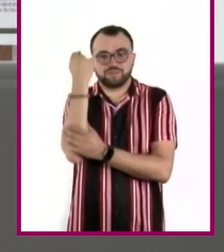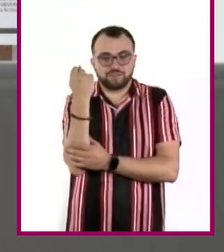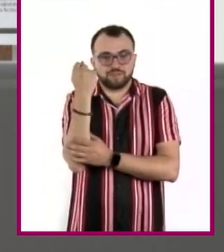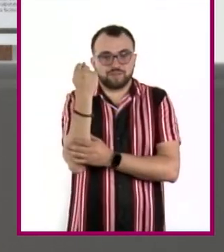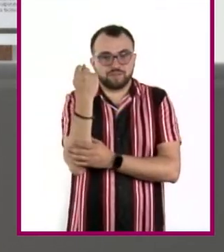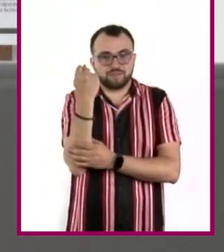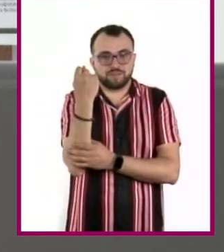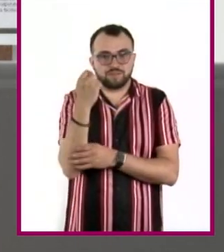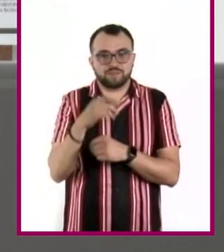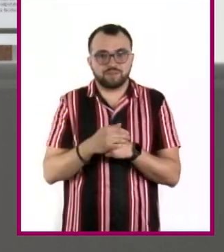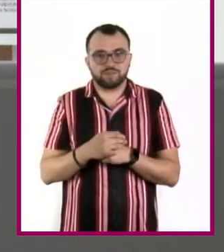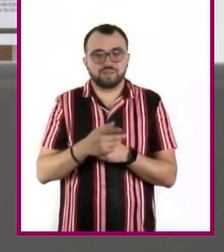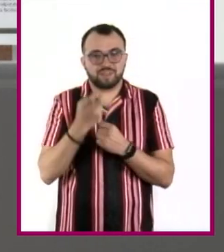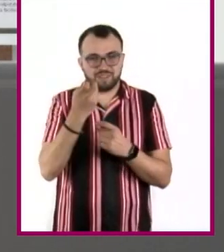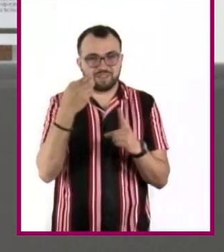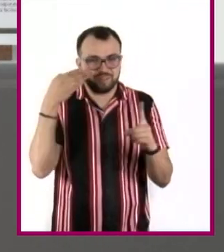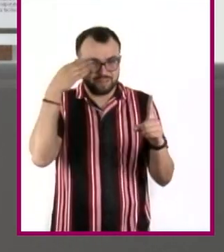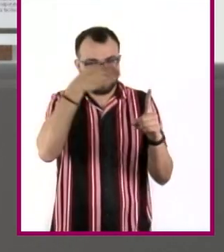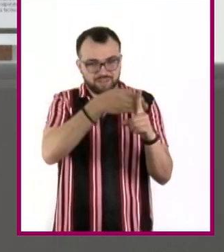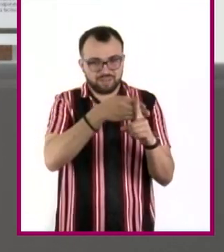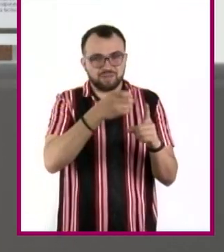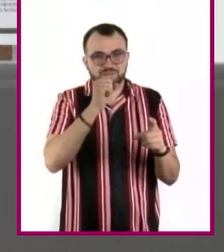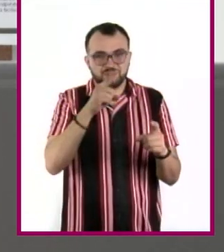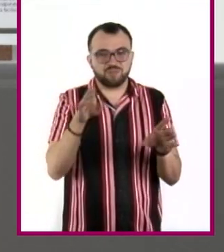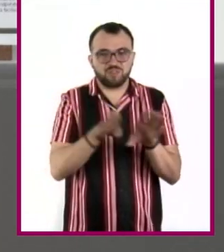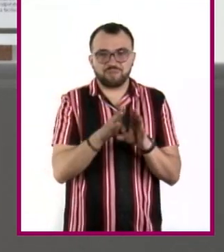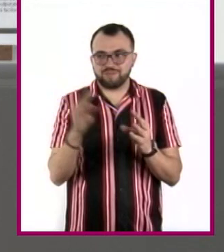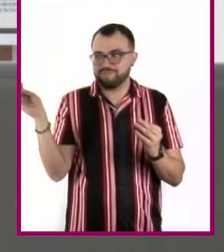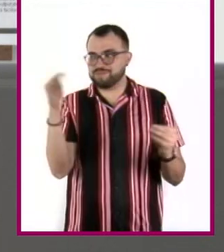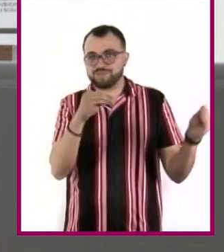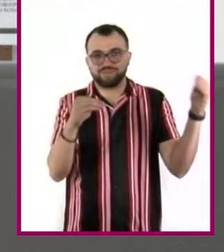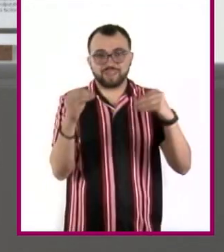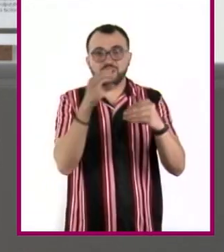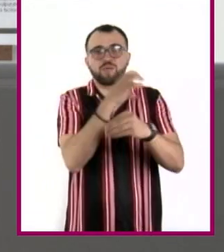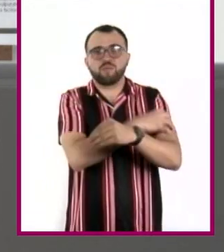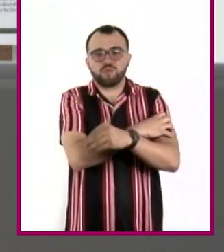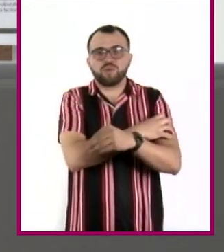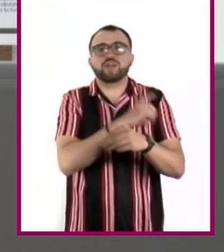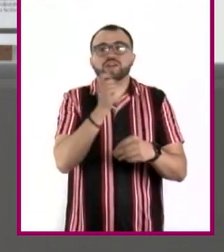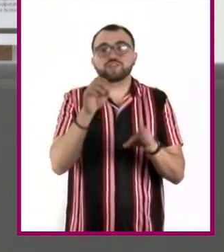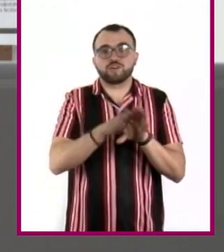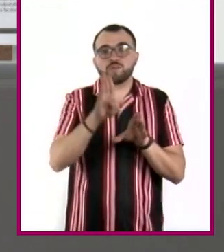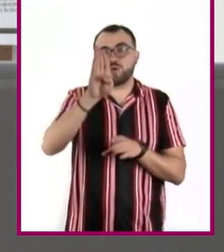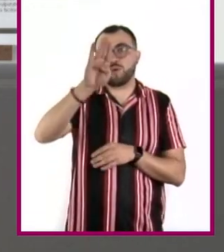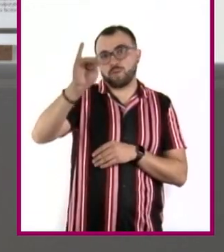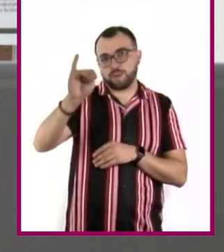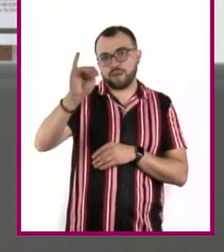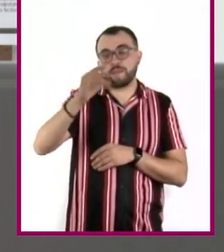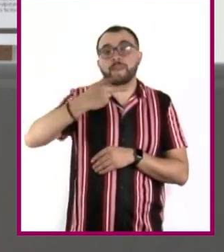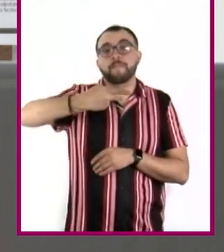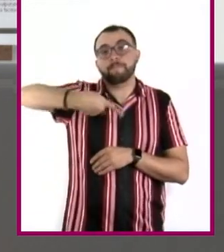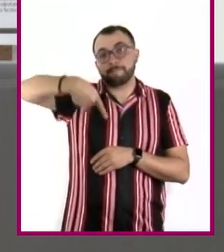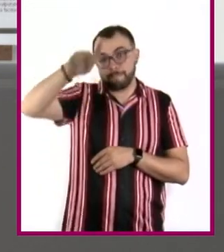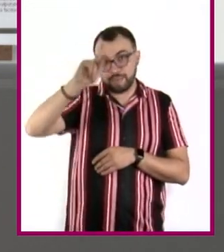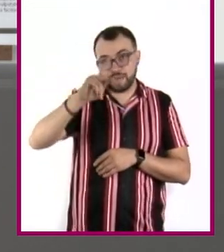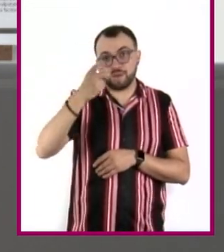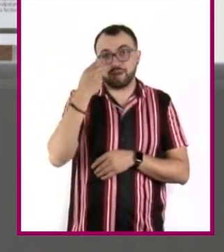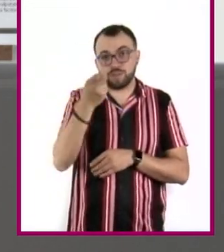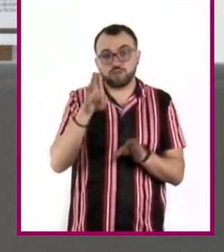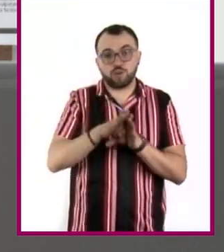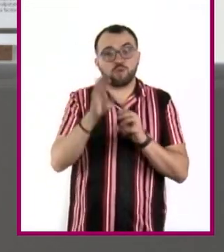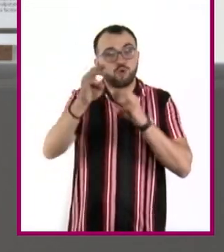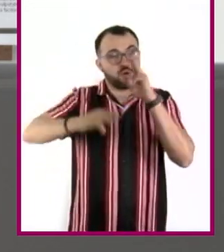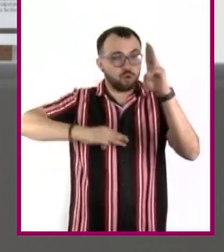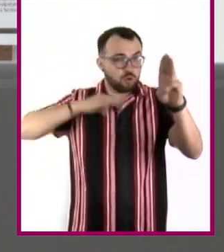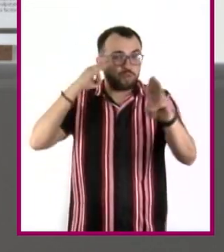tanto, según este enfoque, la disputa de poder puede leerse en términos de bipolaridad. Sin embargo, el escenario global